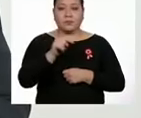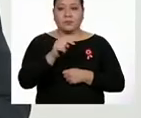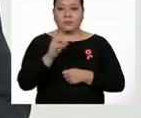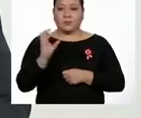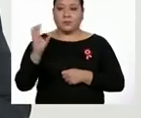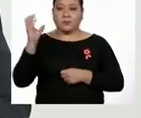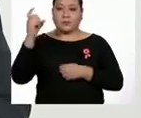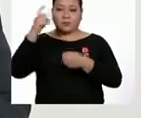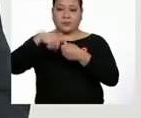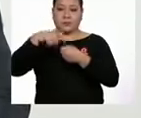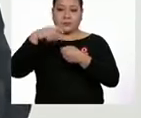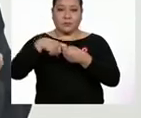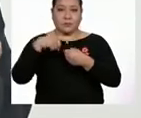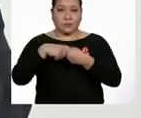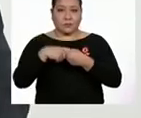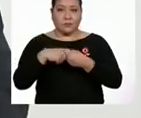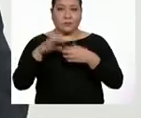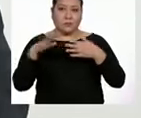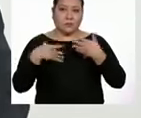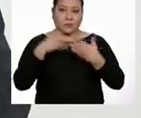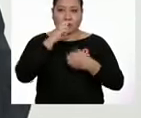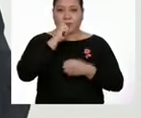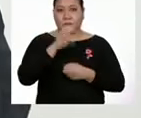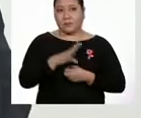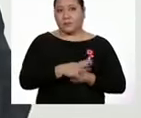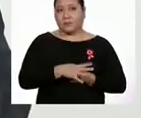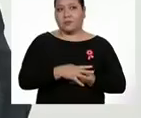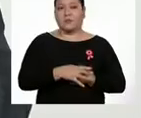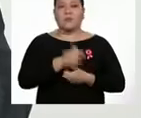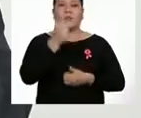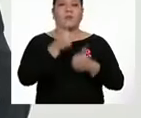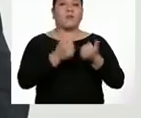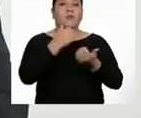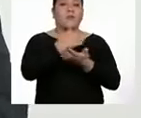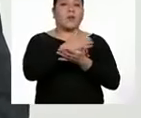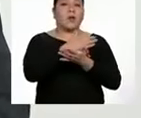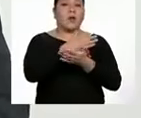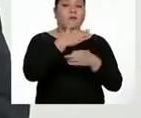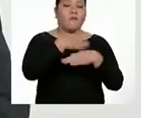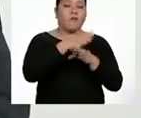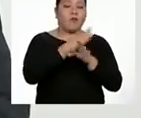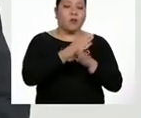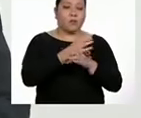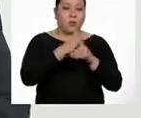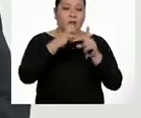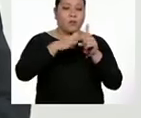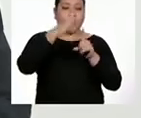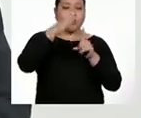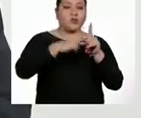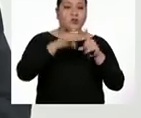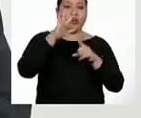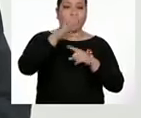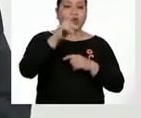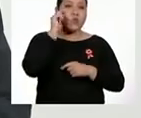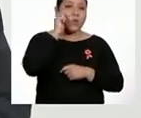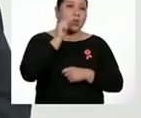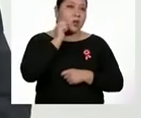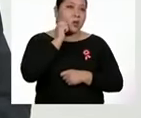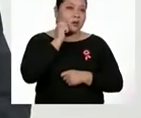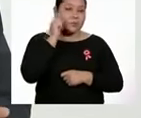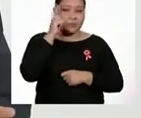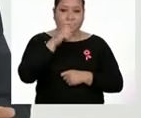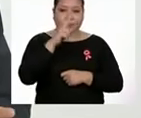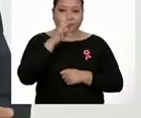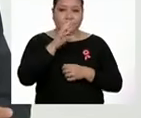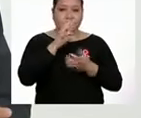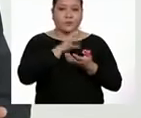la intersección de intervalos, podremos determinar en qué categoría se ubica la presión arterial de tu tía, tomando en cuenta